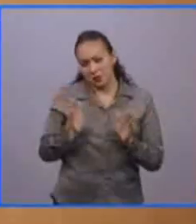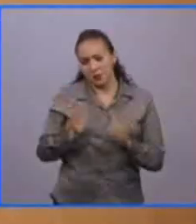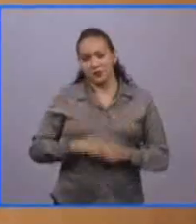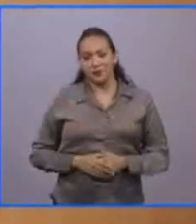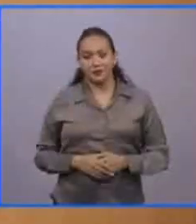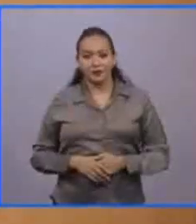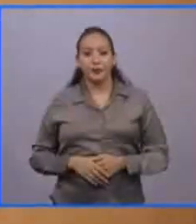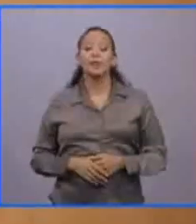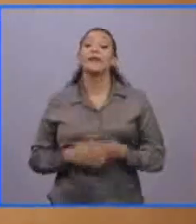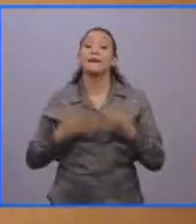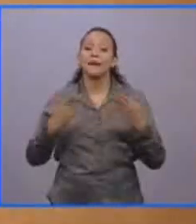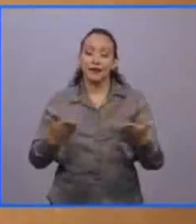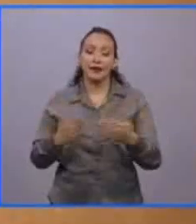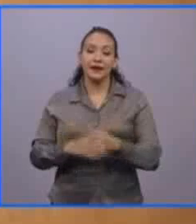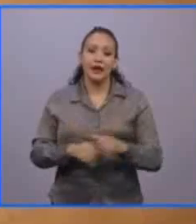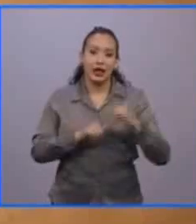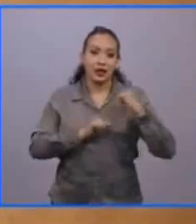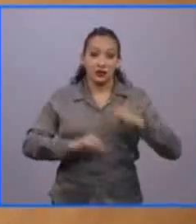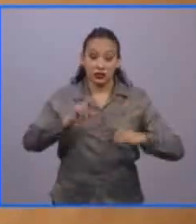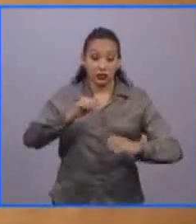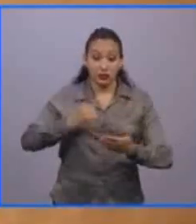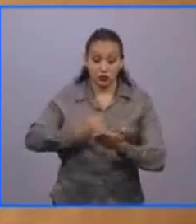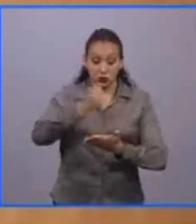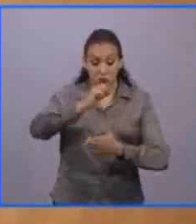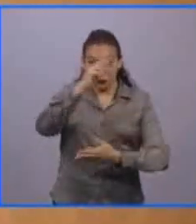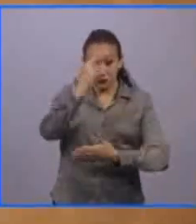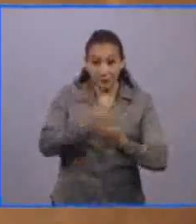precisa que la autoridad que incumpla con la sentencia y